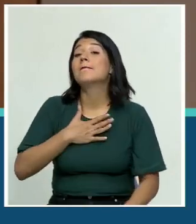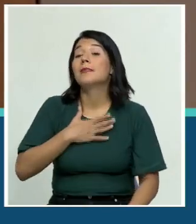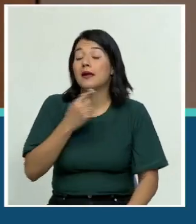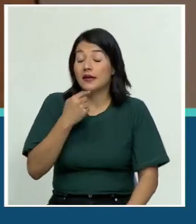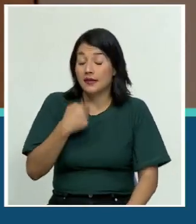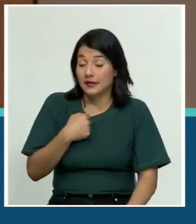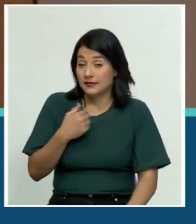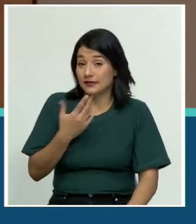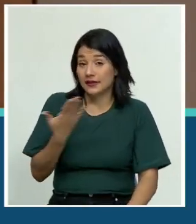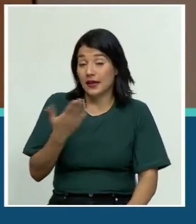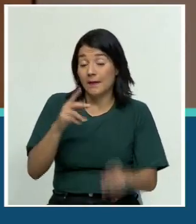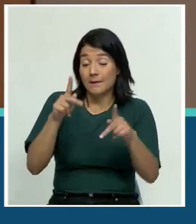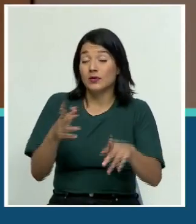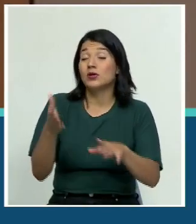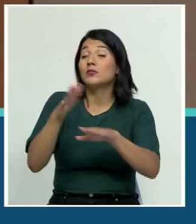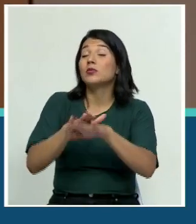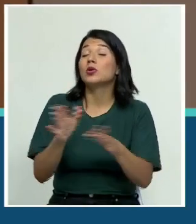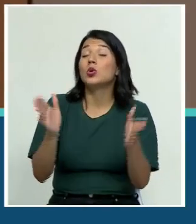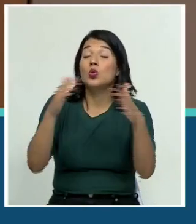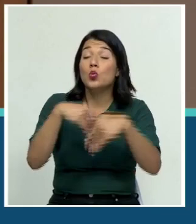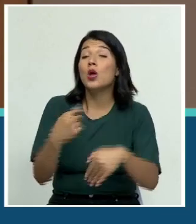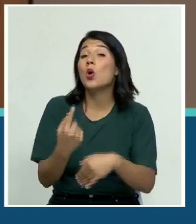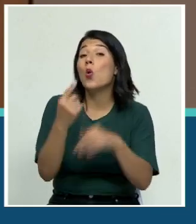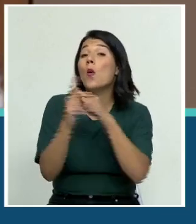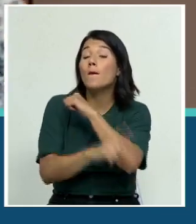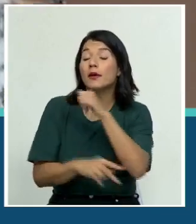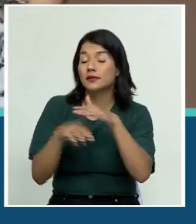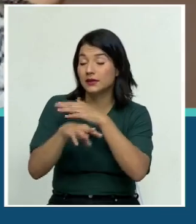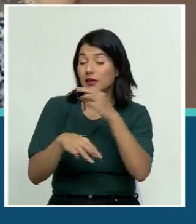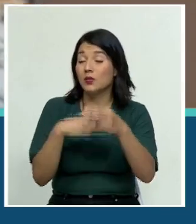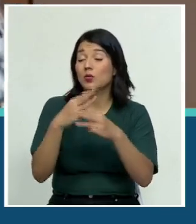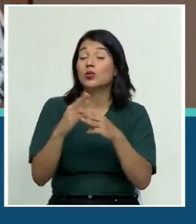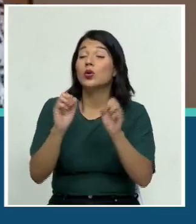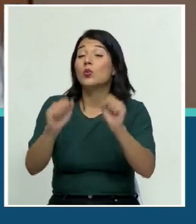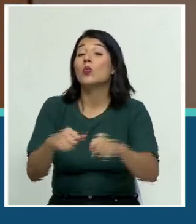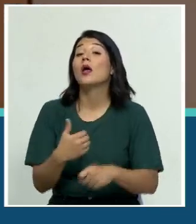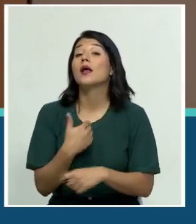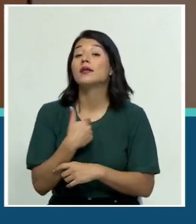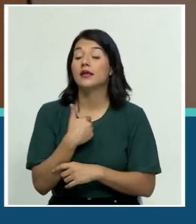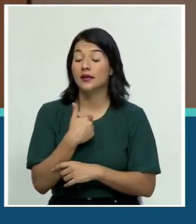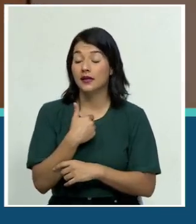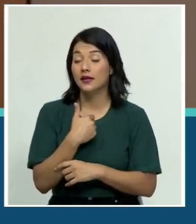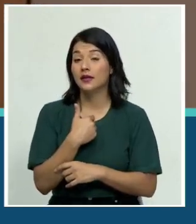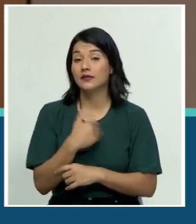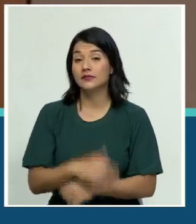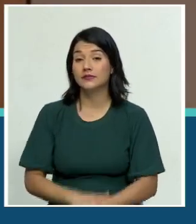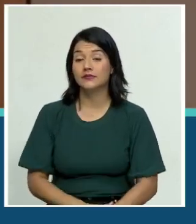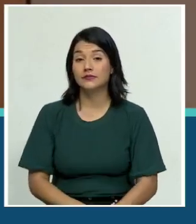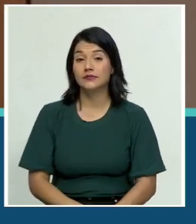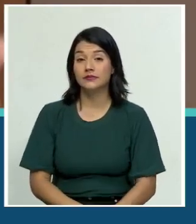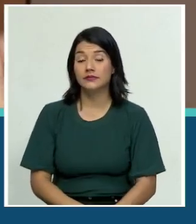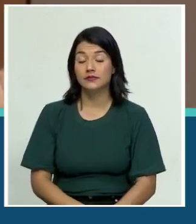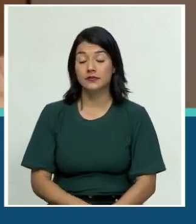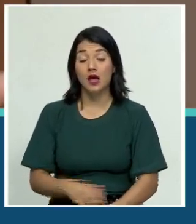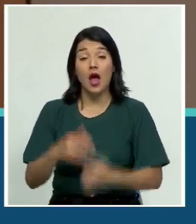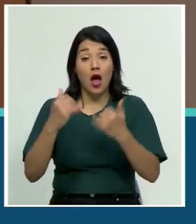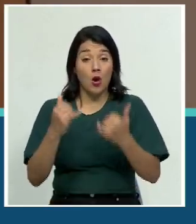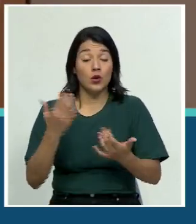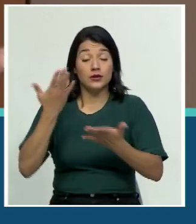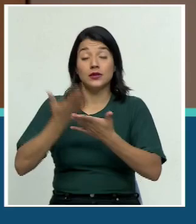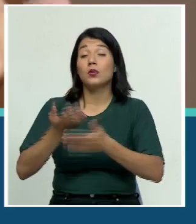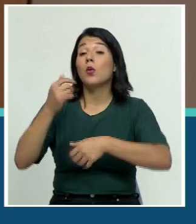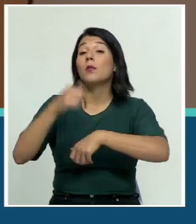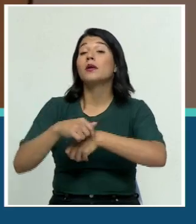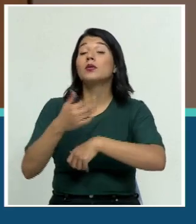expertos en el tema es eso. No hay un solo país en el mundo que tenga la Sala Constitucional dentro de la Corte. Ok, llegó el momento en que nosotros